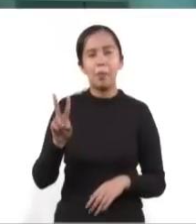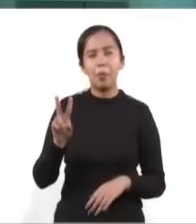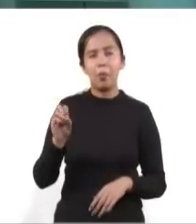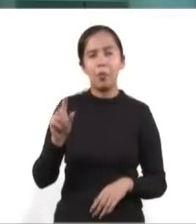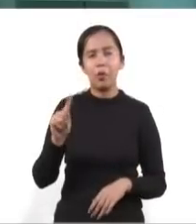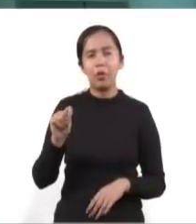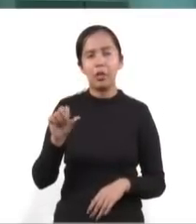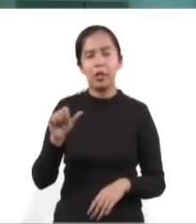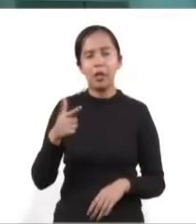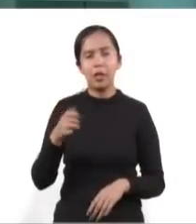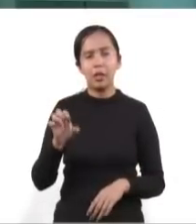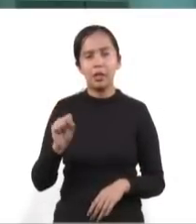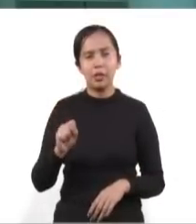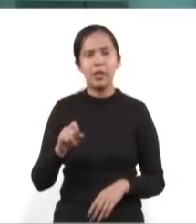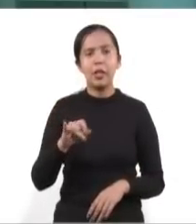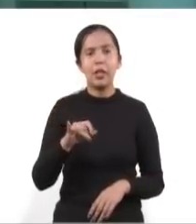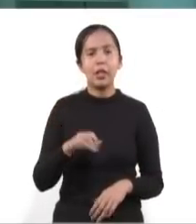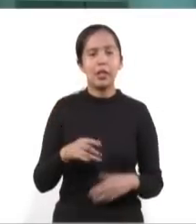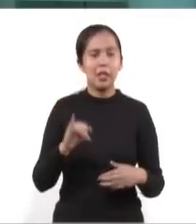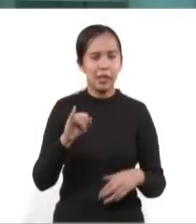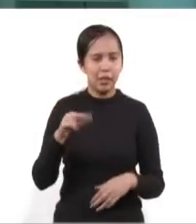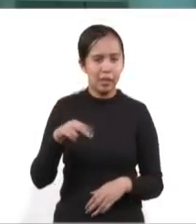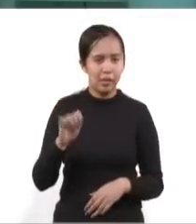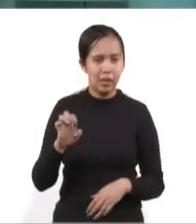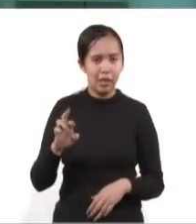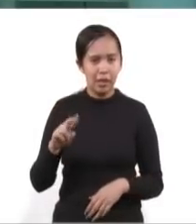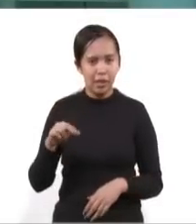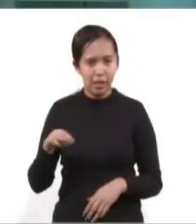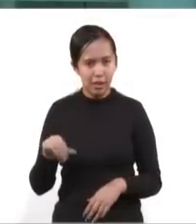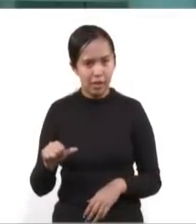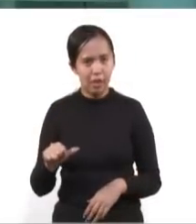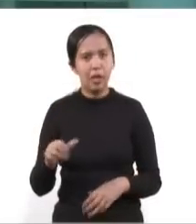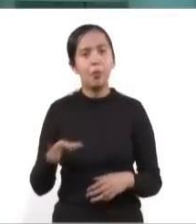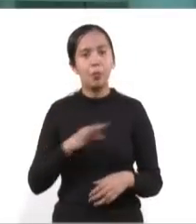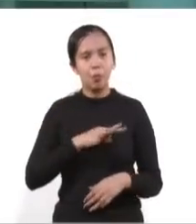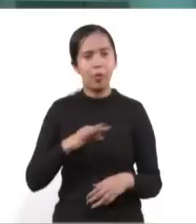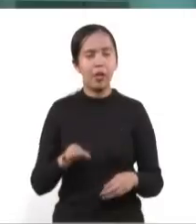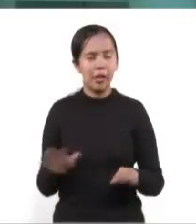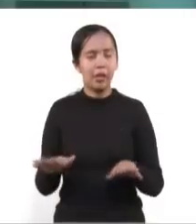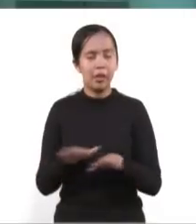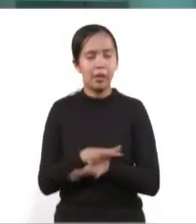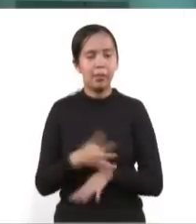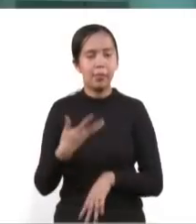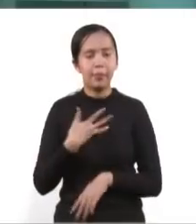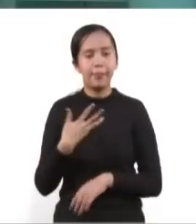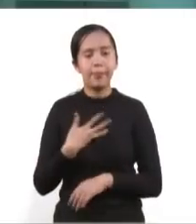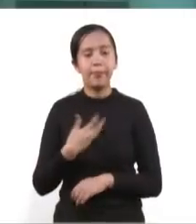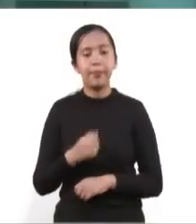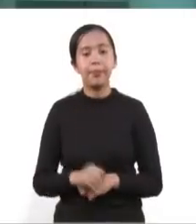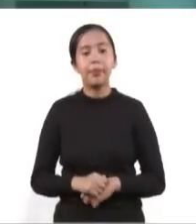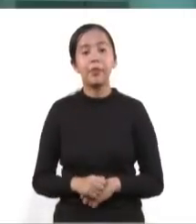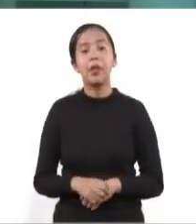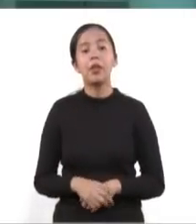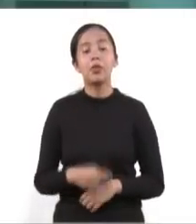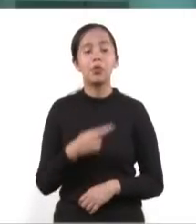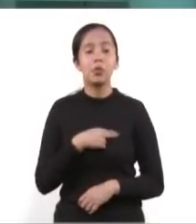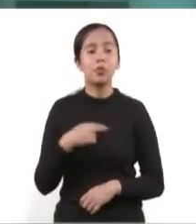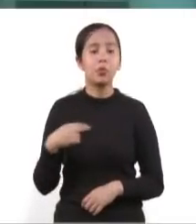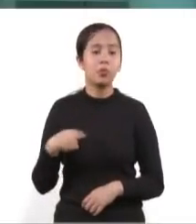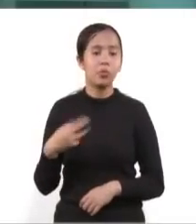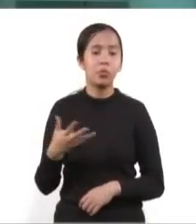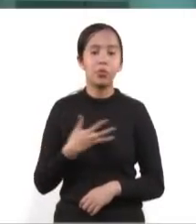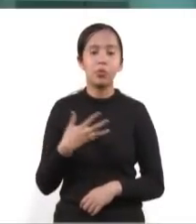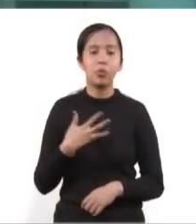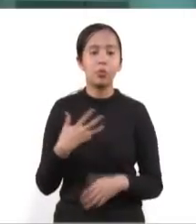es esa corriente directa la que va directamente a las vías para que opere con precisión el tren. Entonces ahí tenemos también